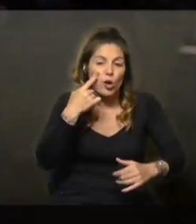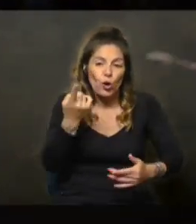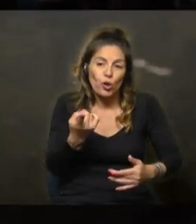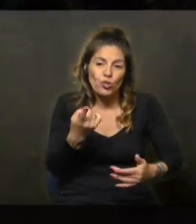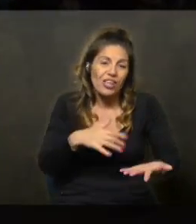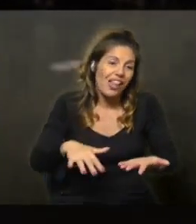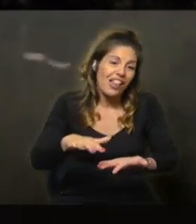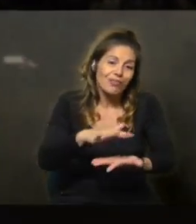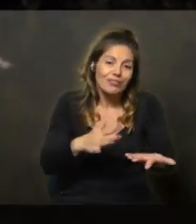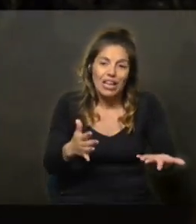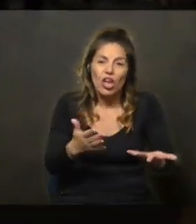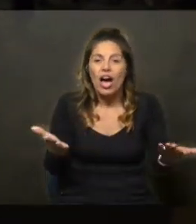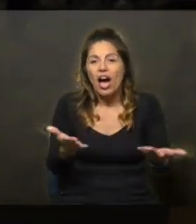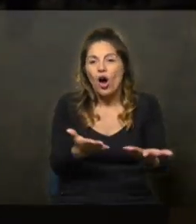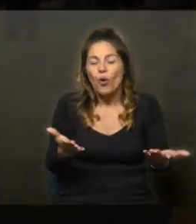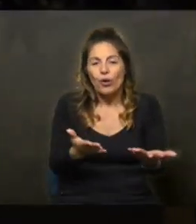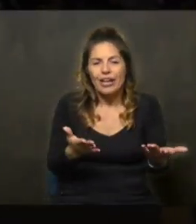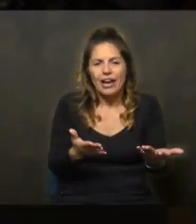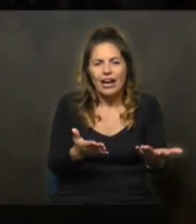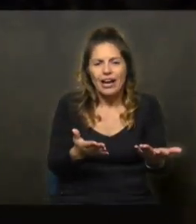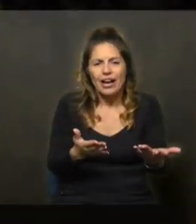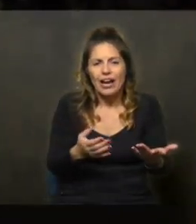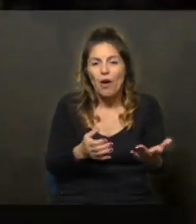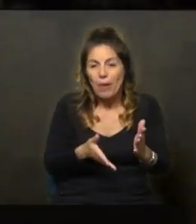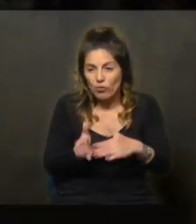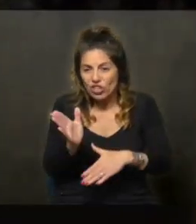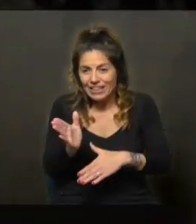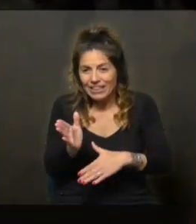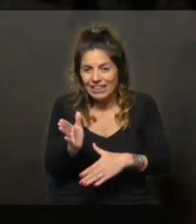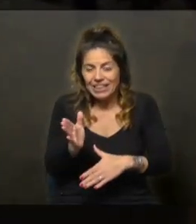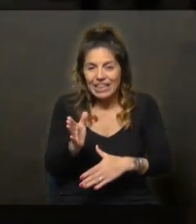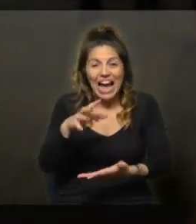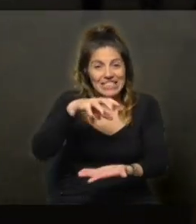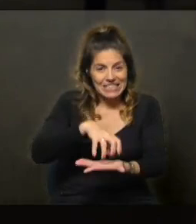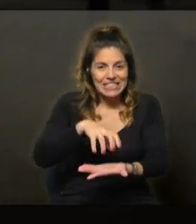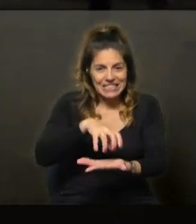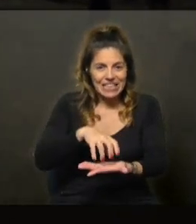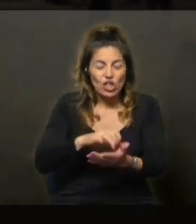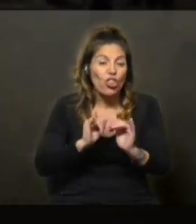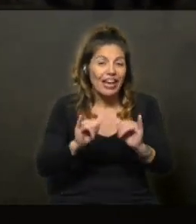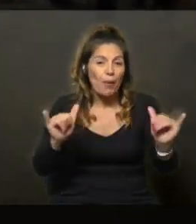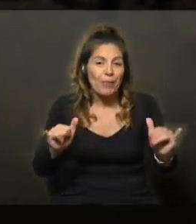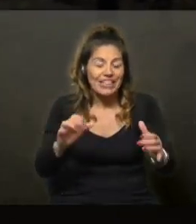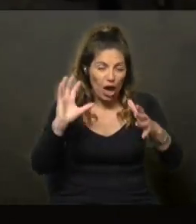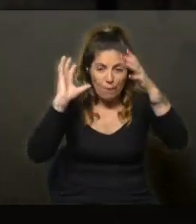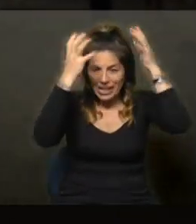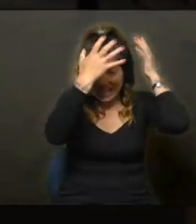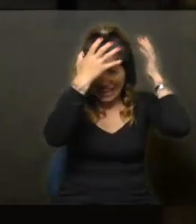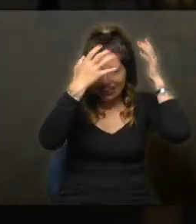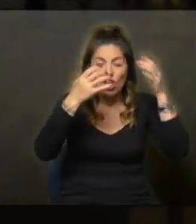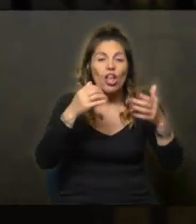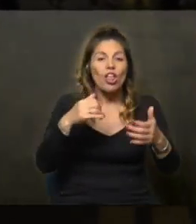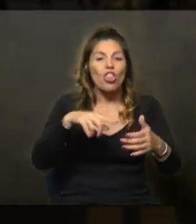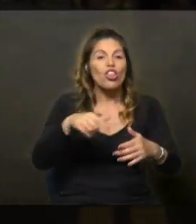escenario estaremos obviamente trasladándonos hasta el centro de campaña de Javier Miley donde estuvimos más